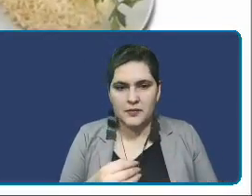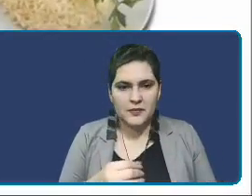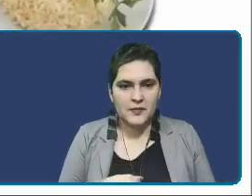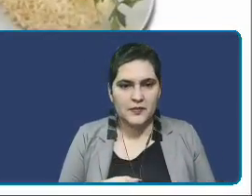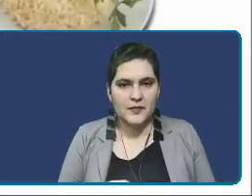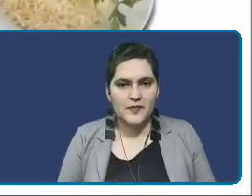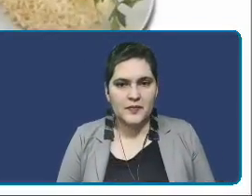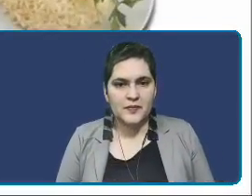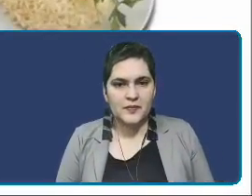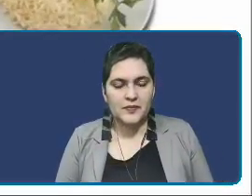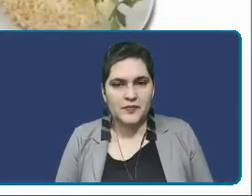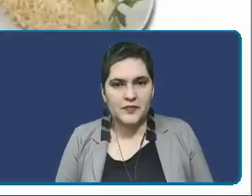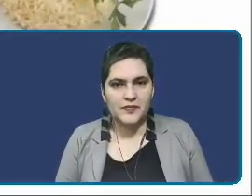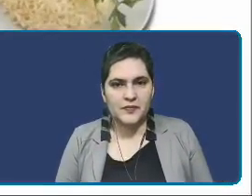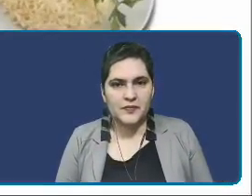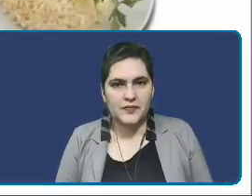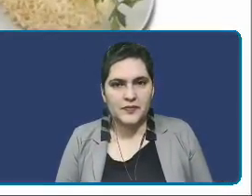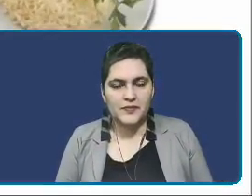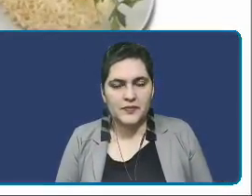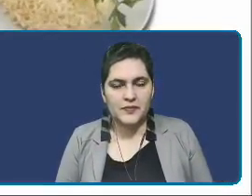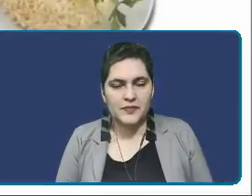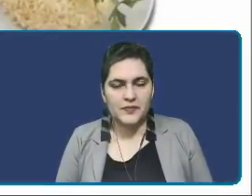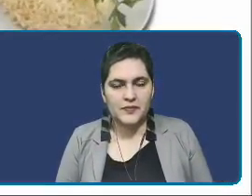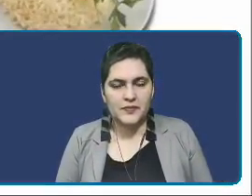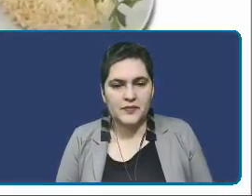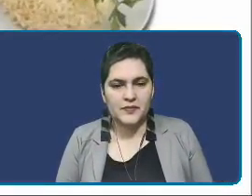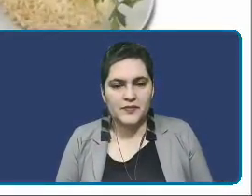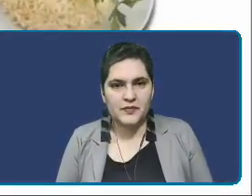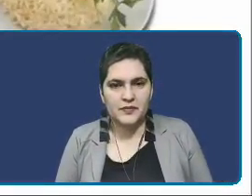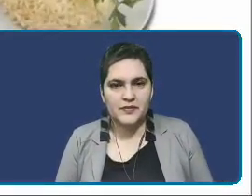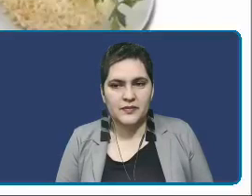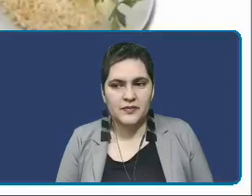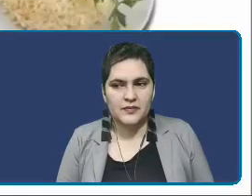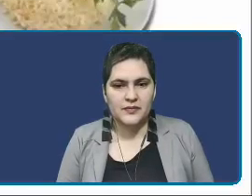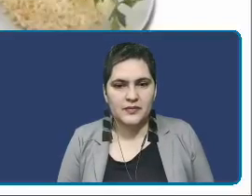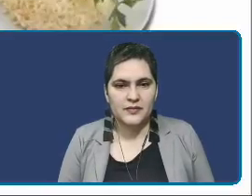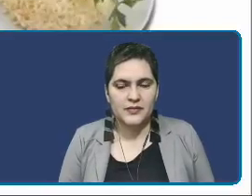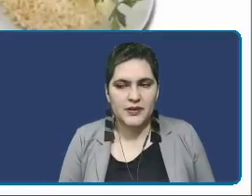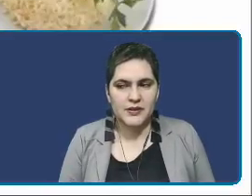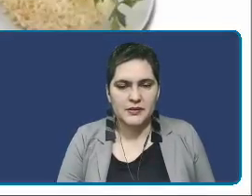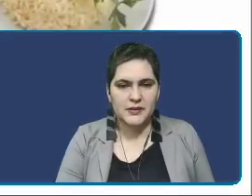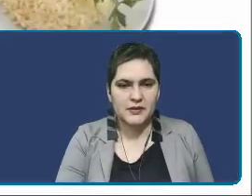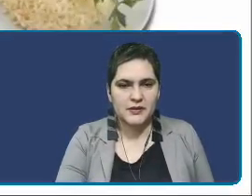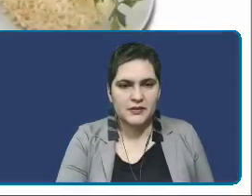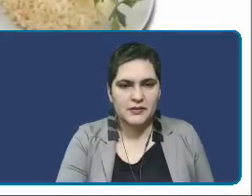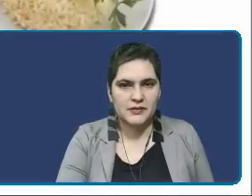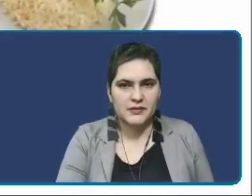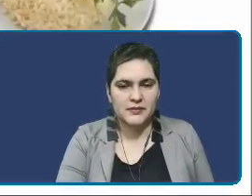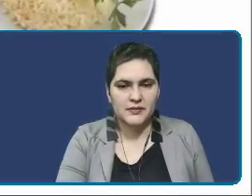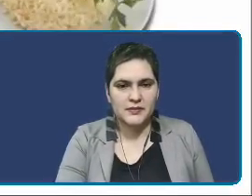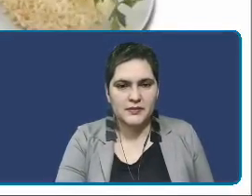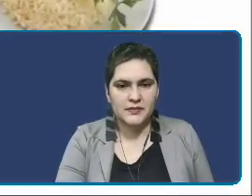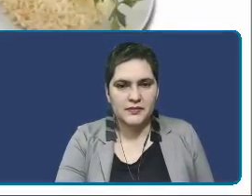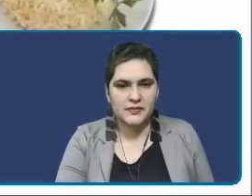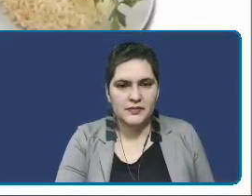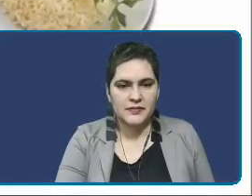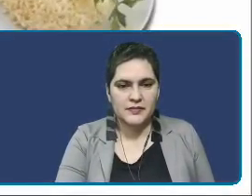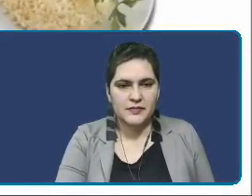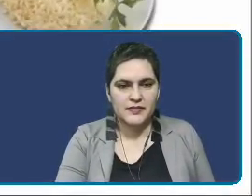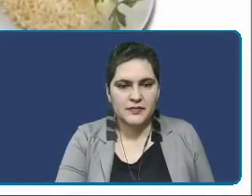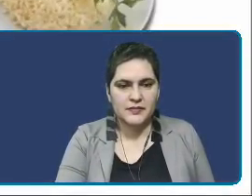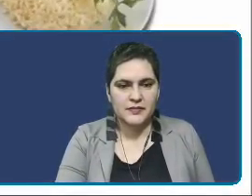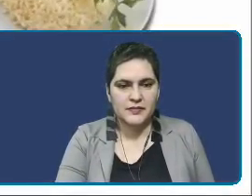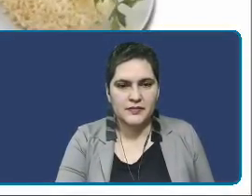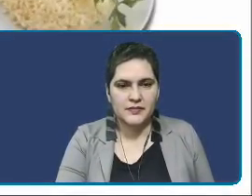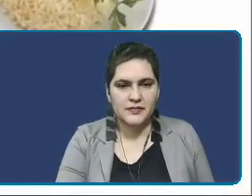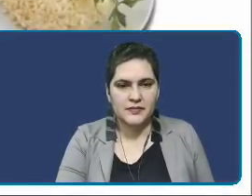Entonces, pudiéramos mirar, ¿no es cierto? No sé si ustedes ven la flechita. ¿La ven la flechita? ¿no? Mi puntero,